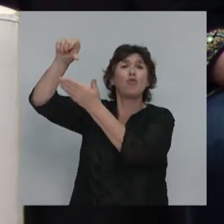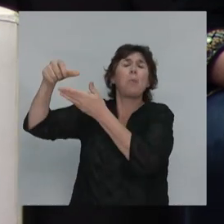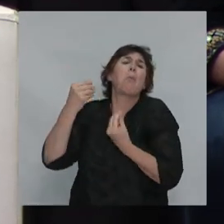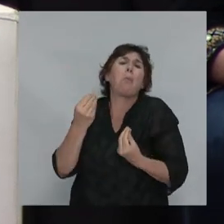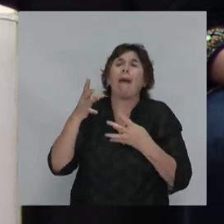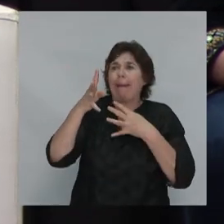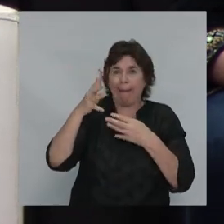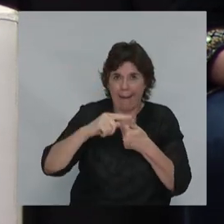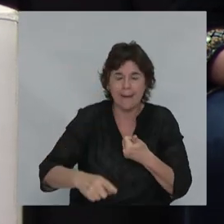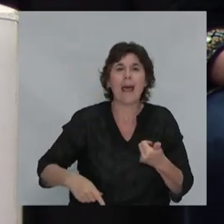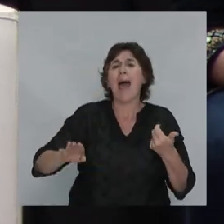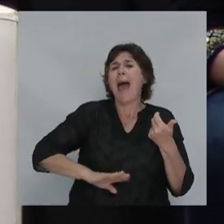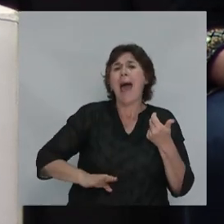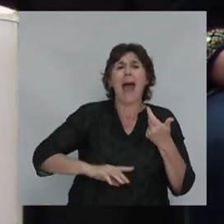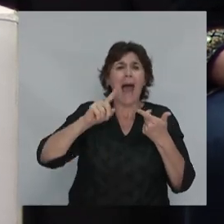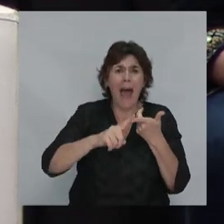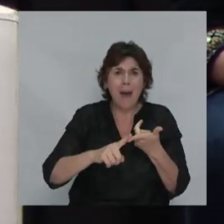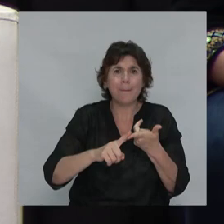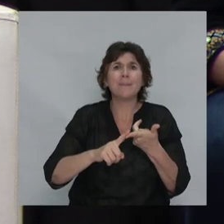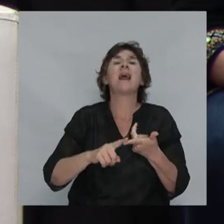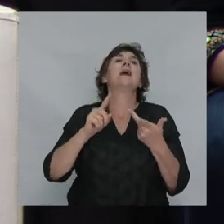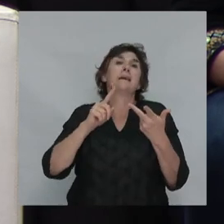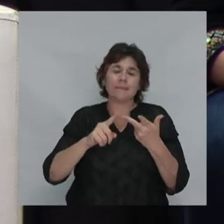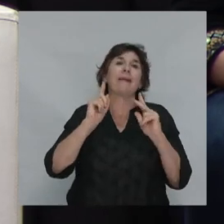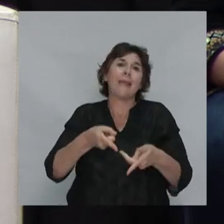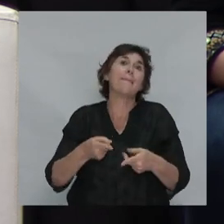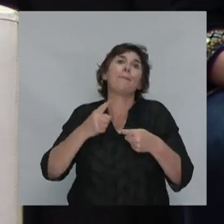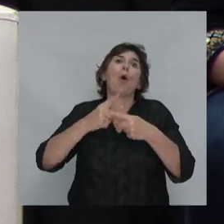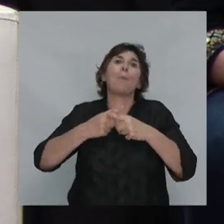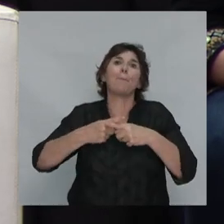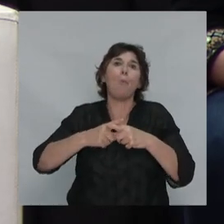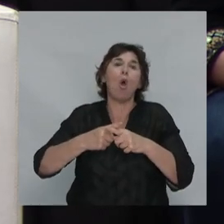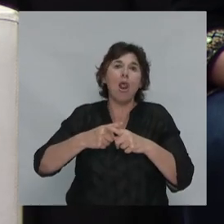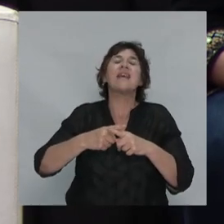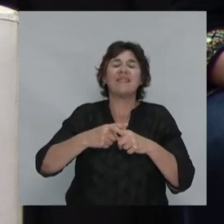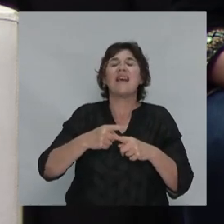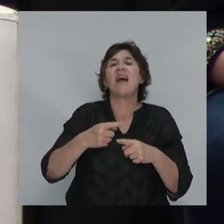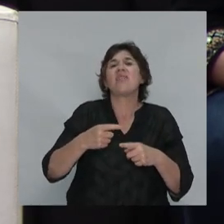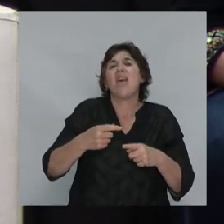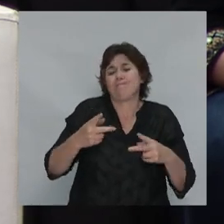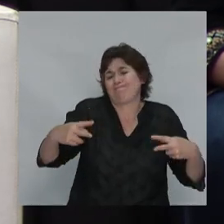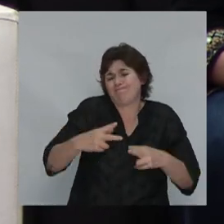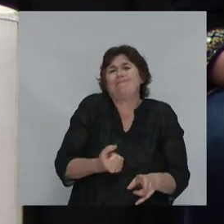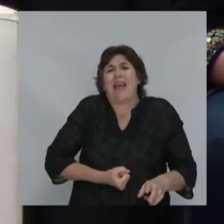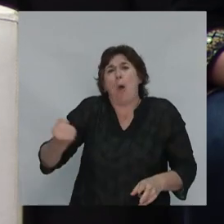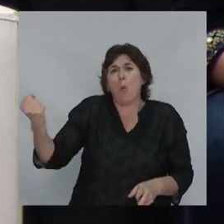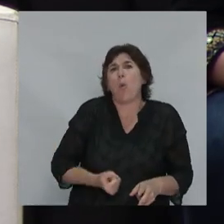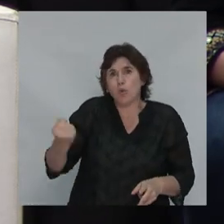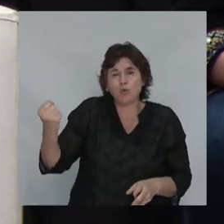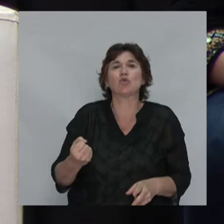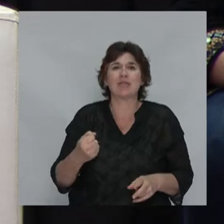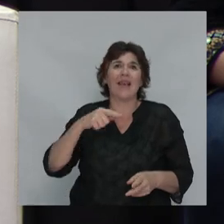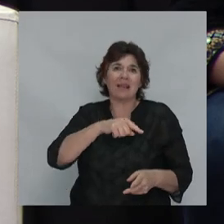guerras, por hambre y por aplicación de políticas de ajuste. Este es un nuevo